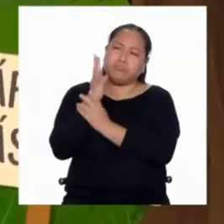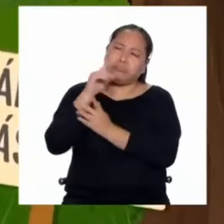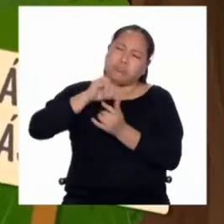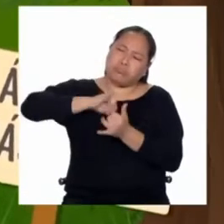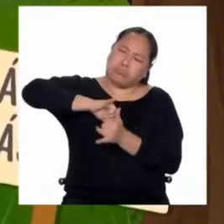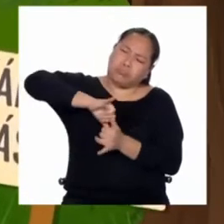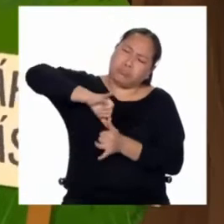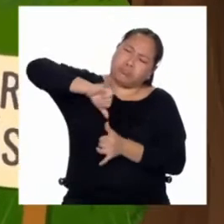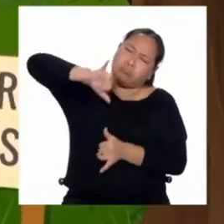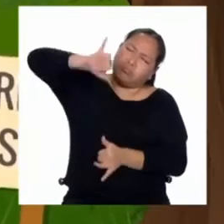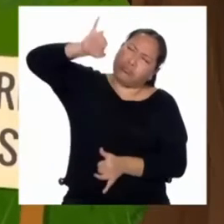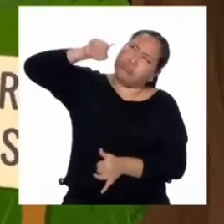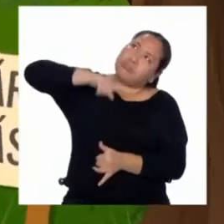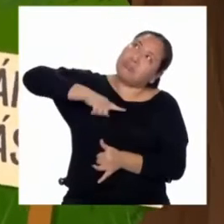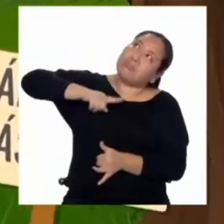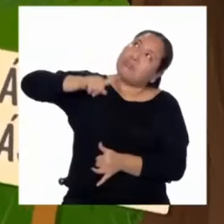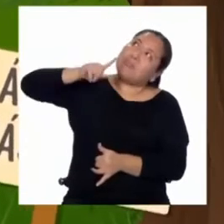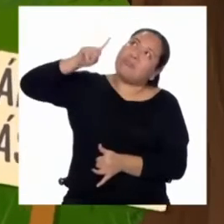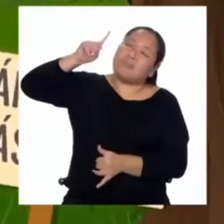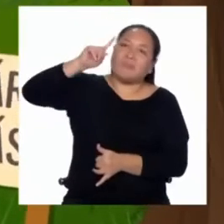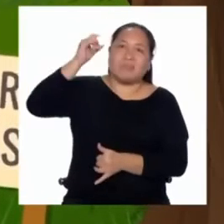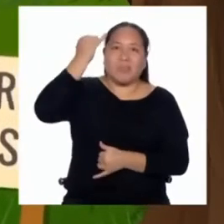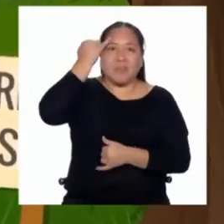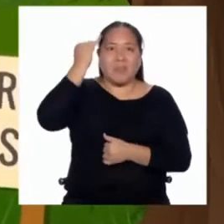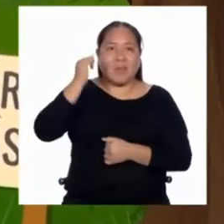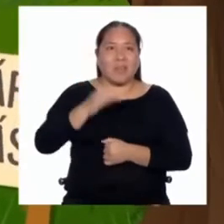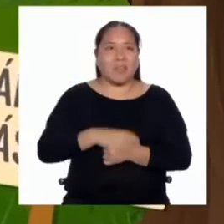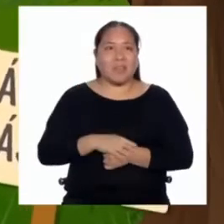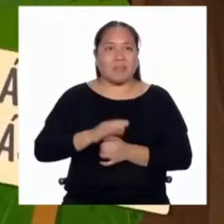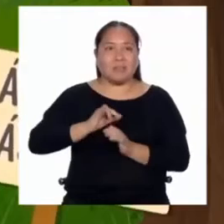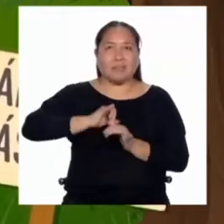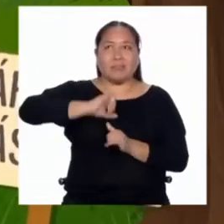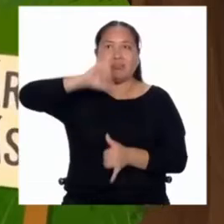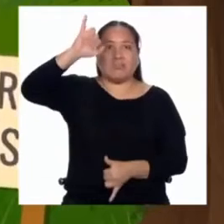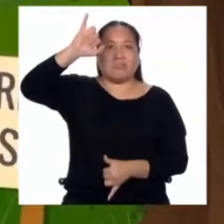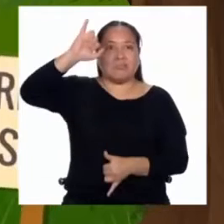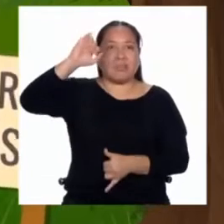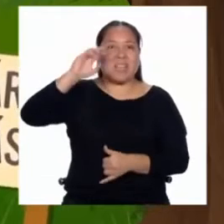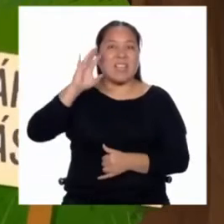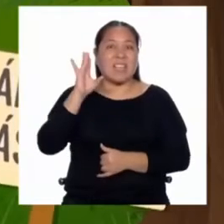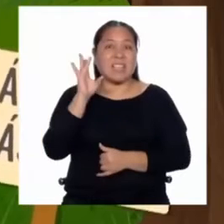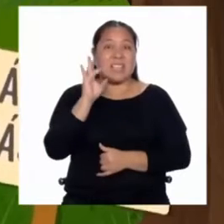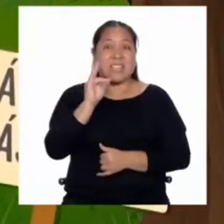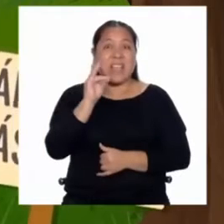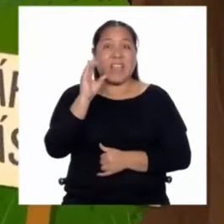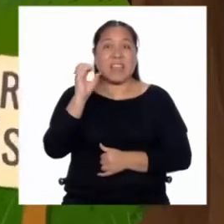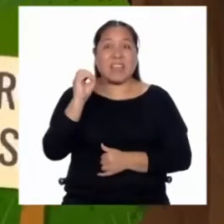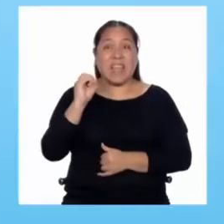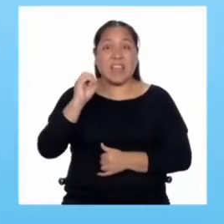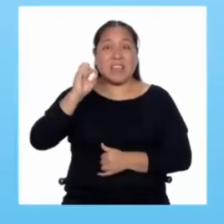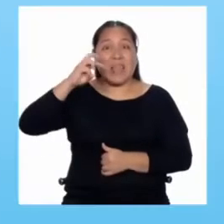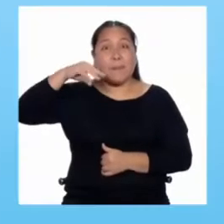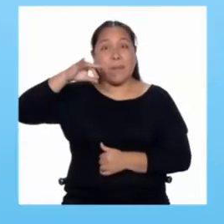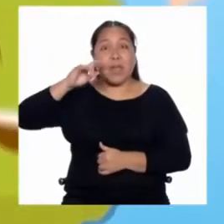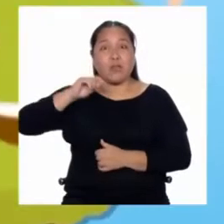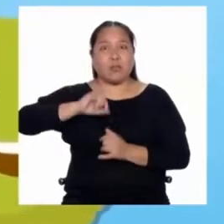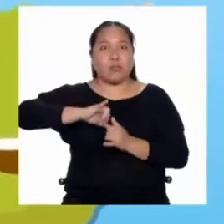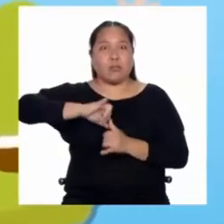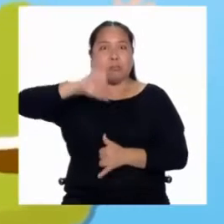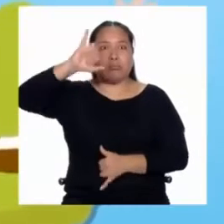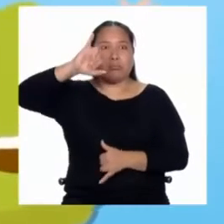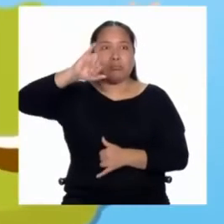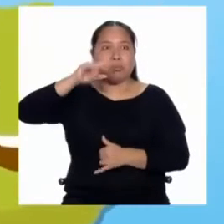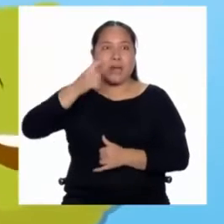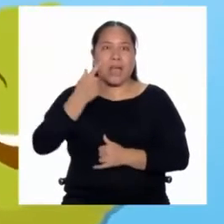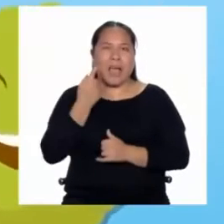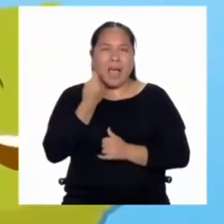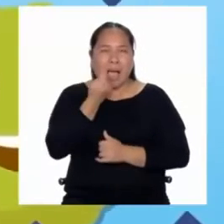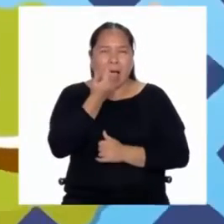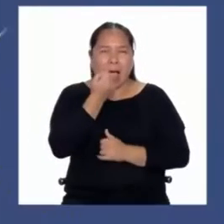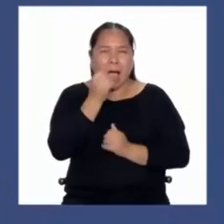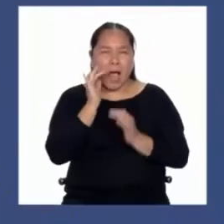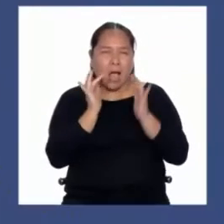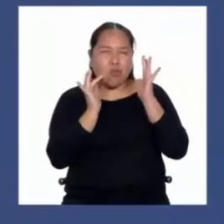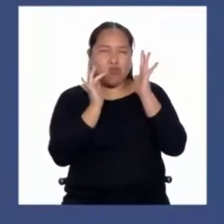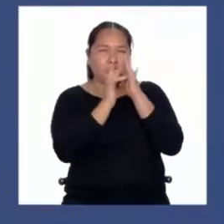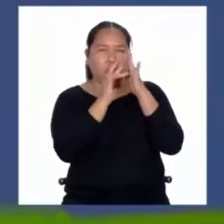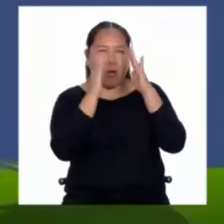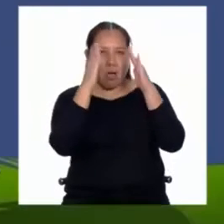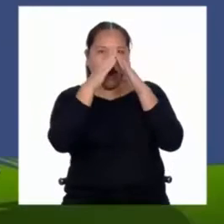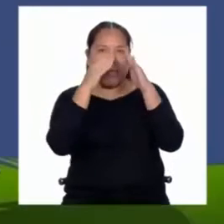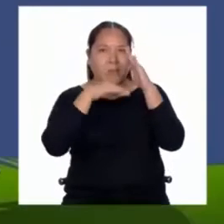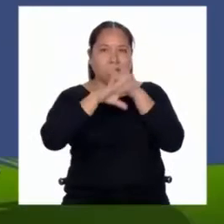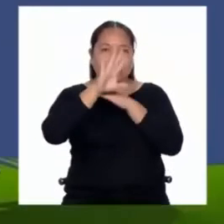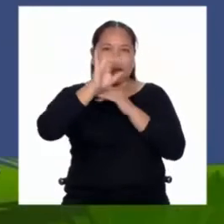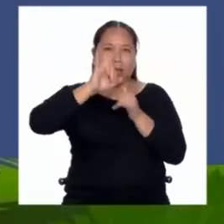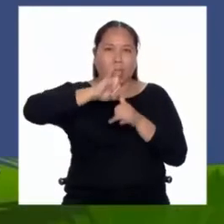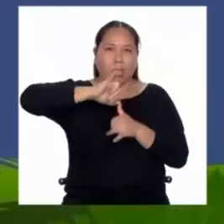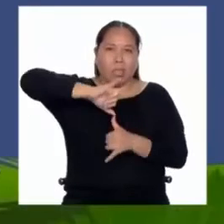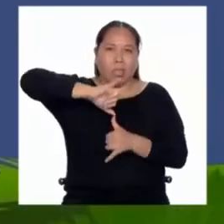son realmente inimaginables, ya que alcanzan a veces los 70 metros de altura. Ya casi tocan el cielo y como son